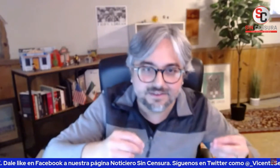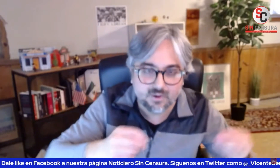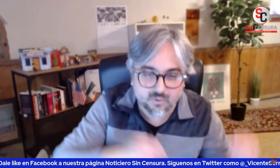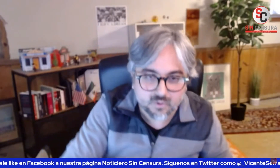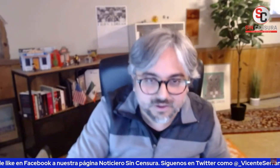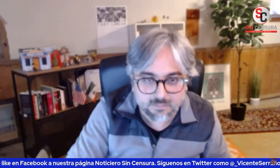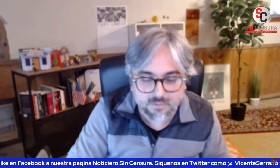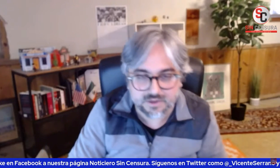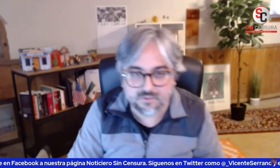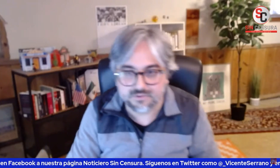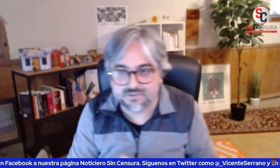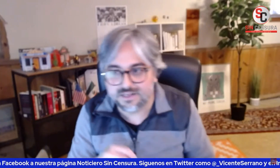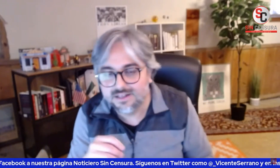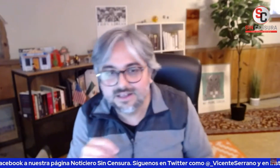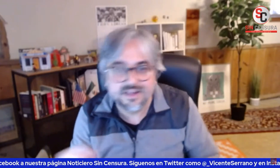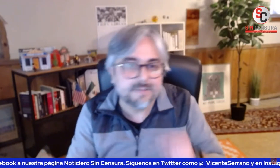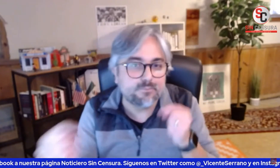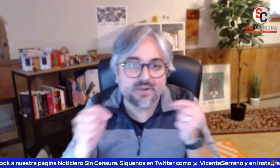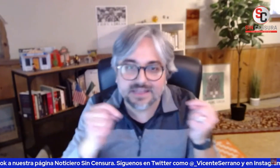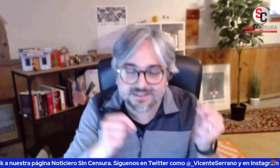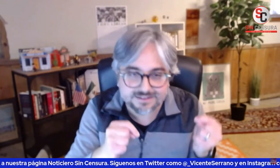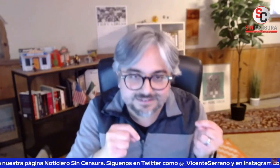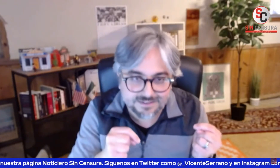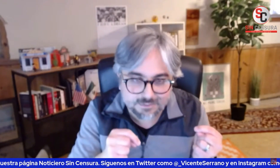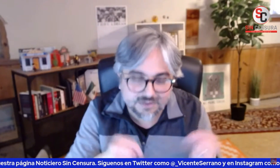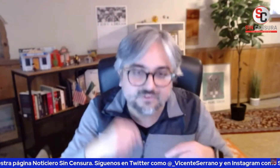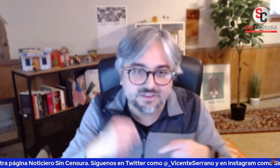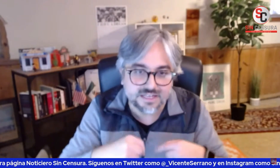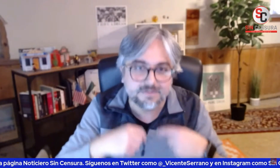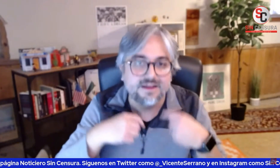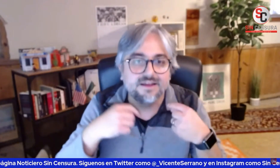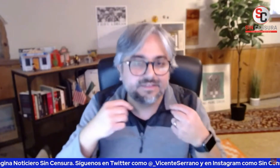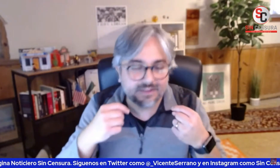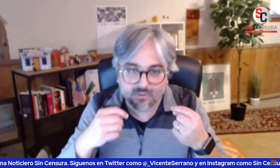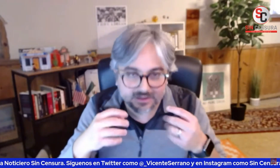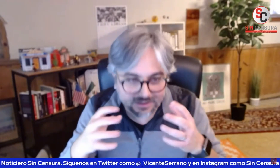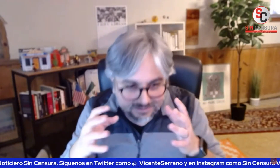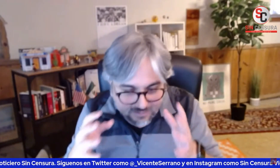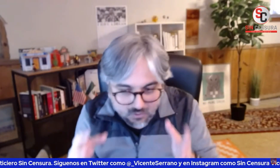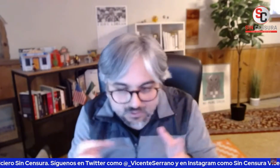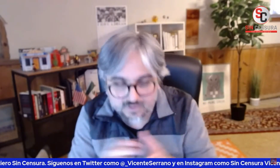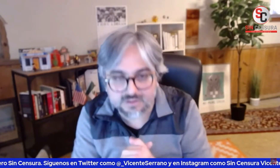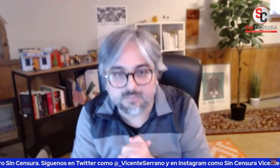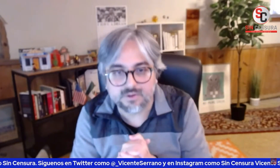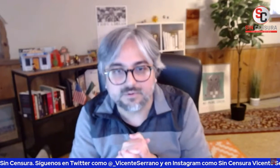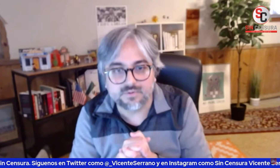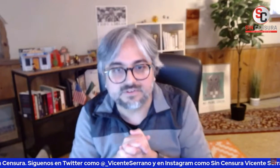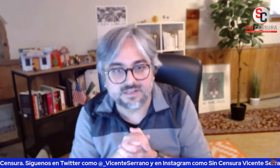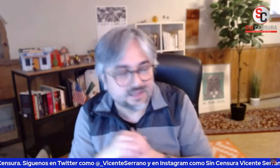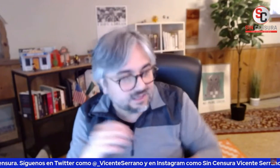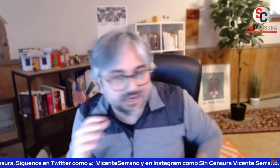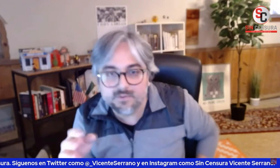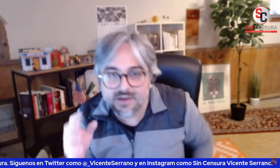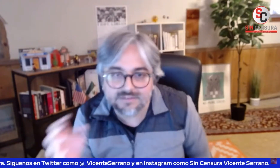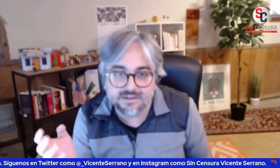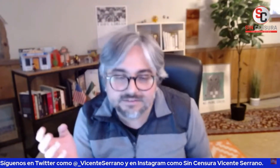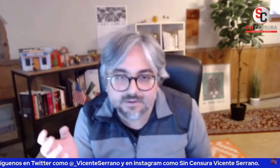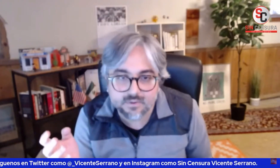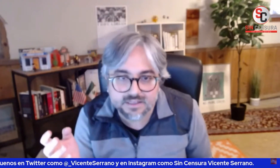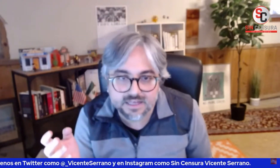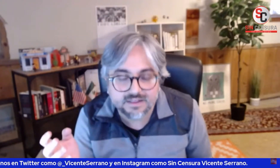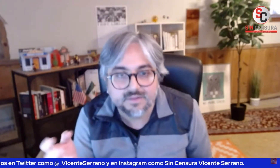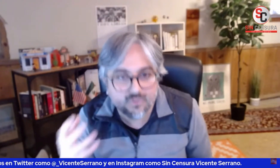deriva de lo que ocurre en el Poder Judicial. La impunidad que existe en México se deriva de lo que está ocurriendo en el Poder Judicial. La violencia